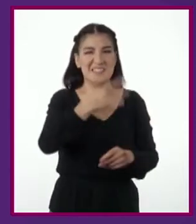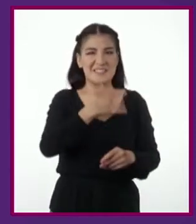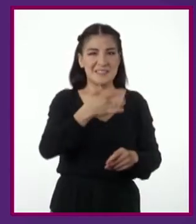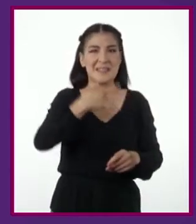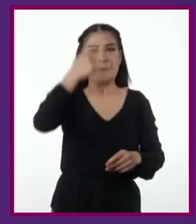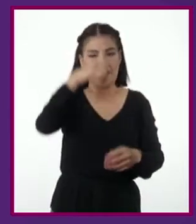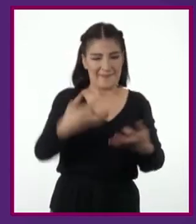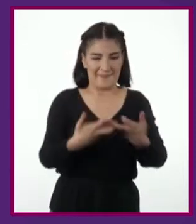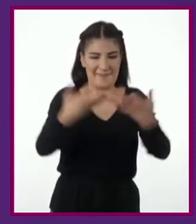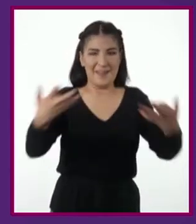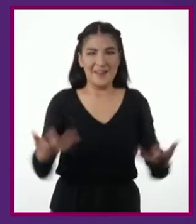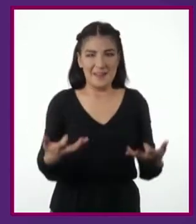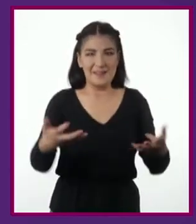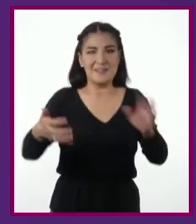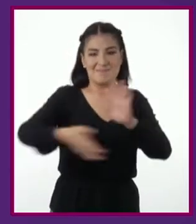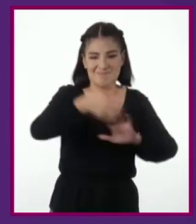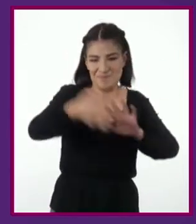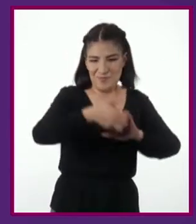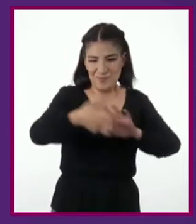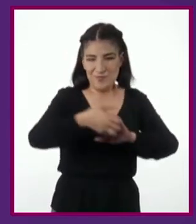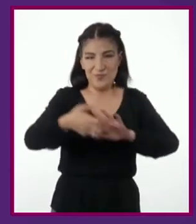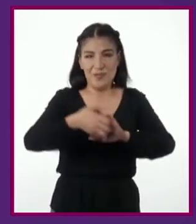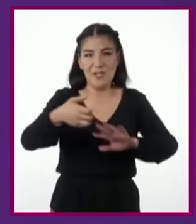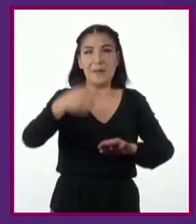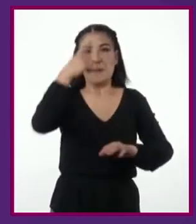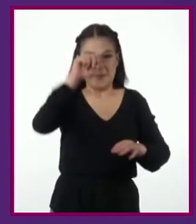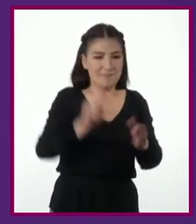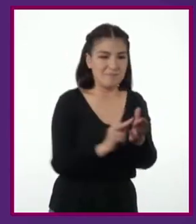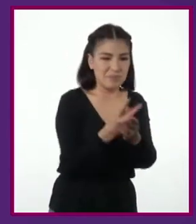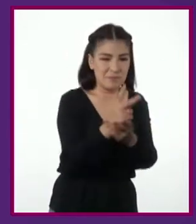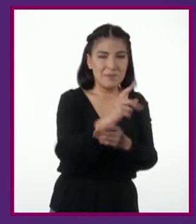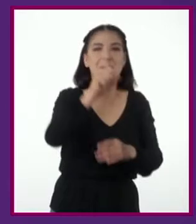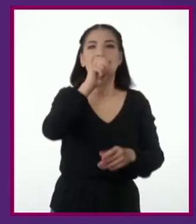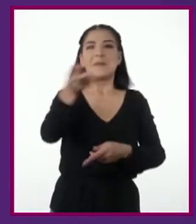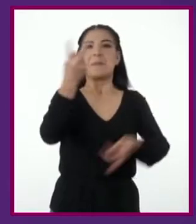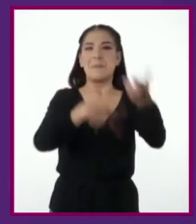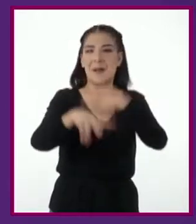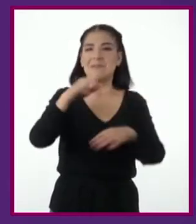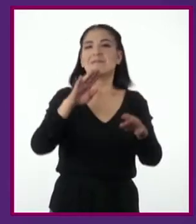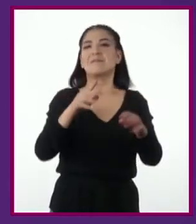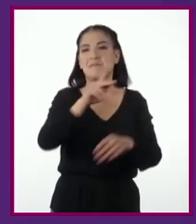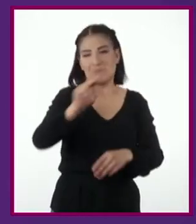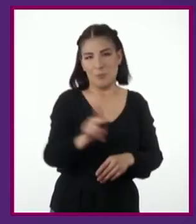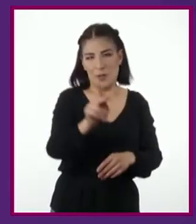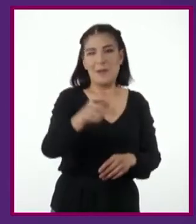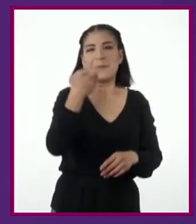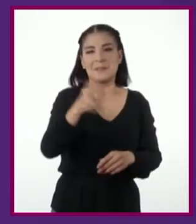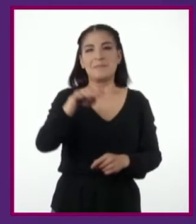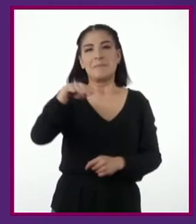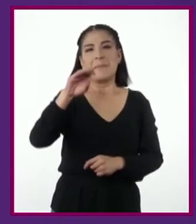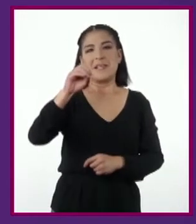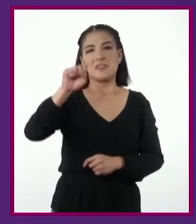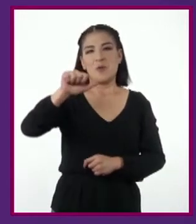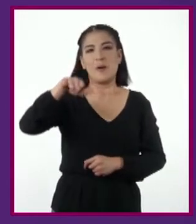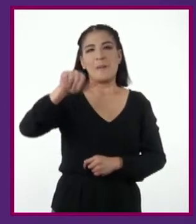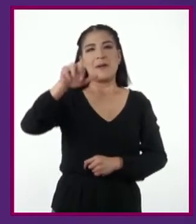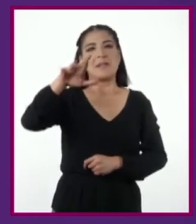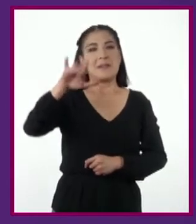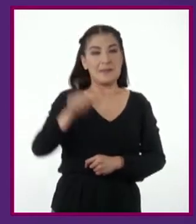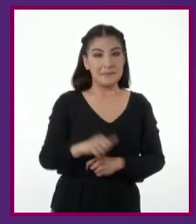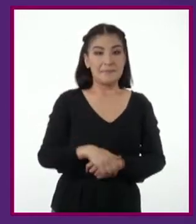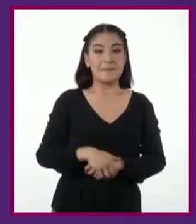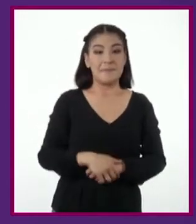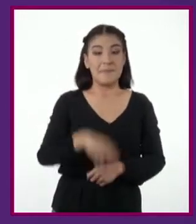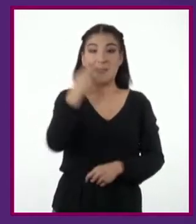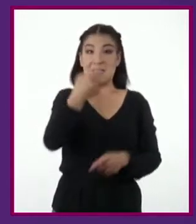aterrazamiento, dieron lugar al crecimiento de la capacidad productiva de los pueblos de Mesoamérica. Lo distintivo